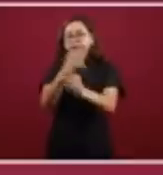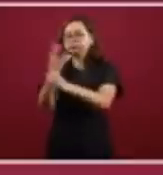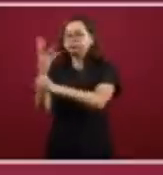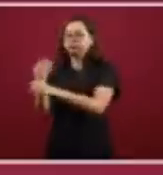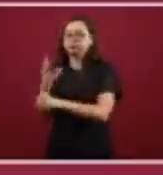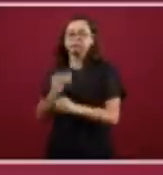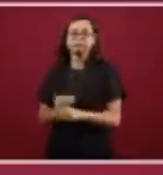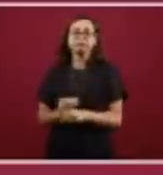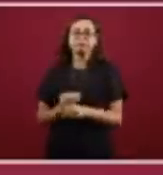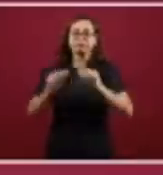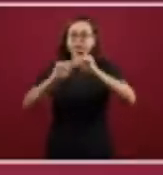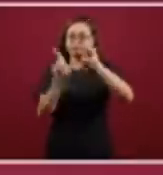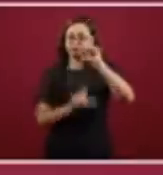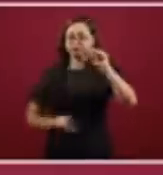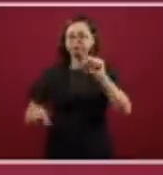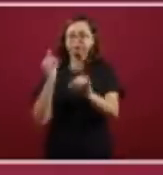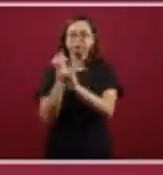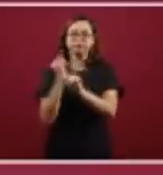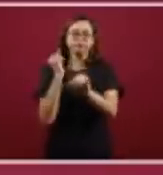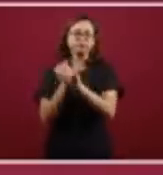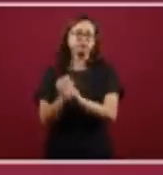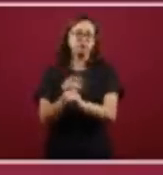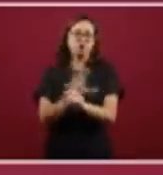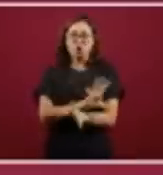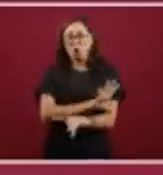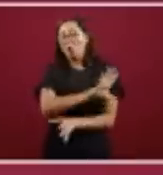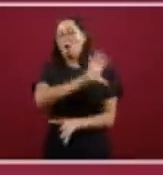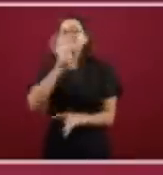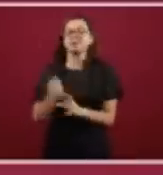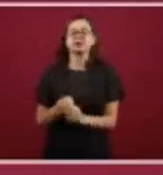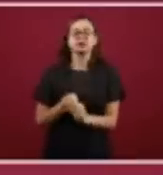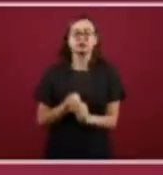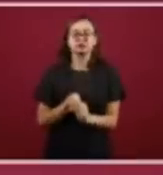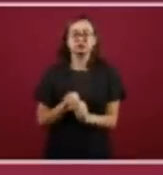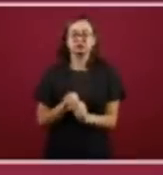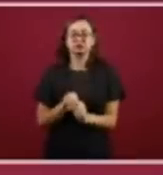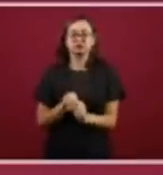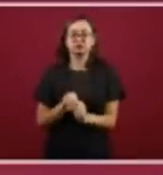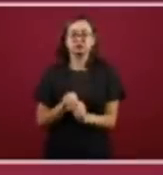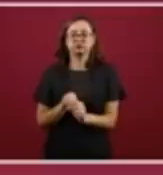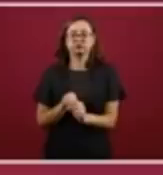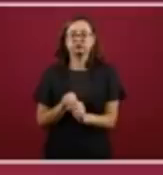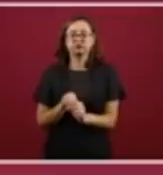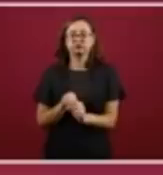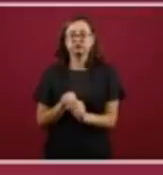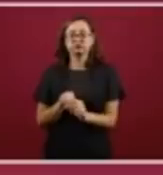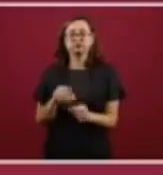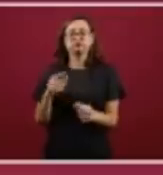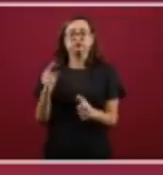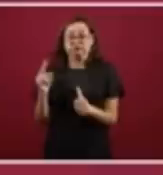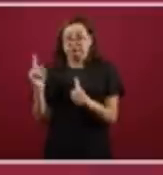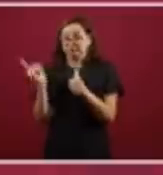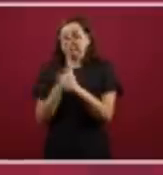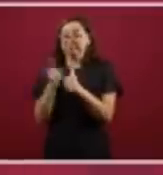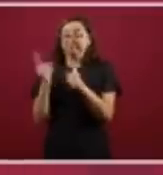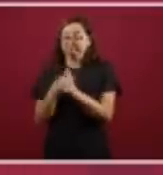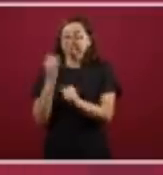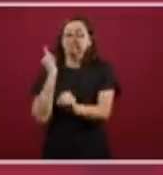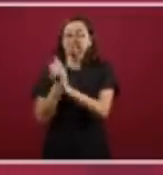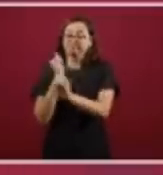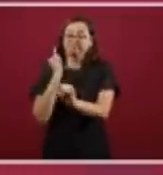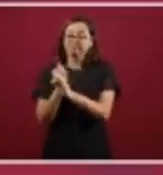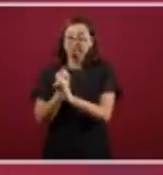comunicar al país. Entonces, lo primero va a ser la comunicación